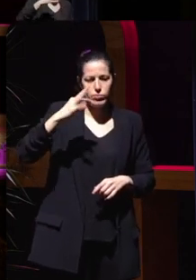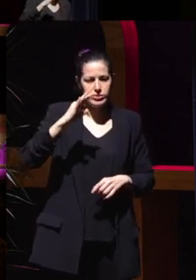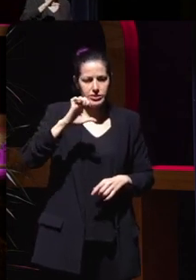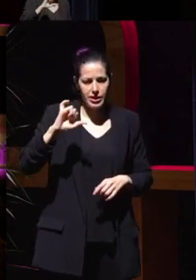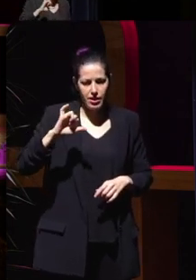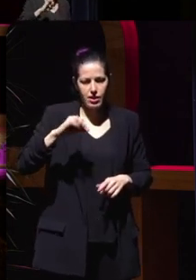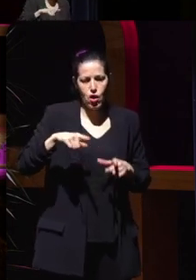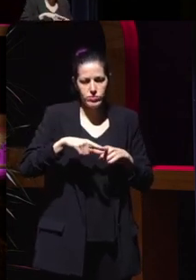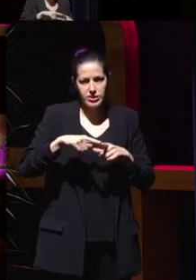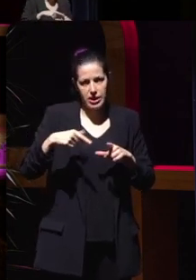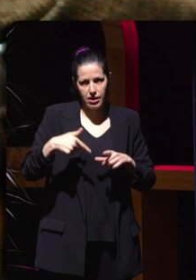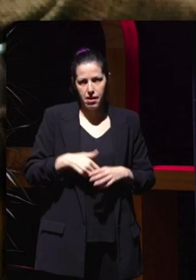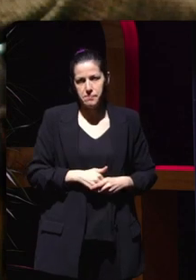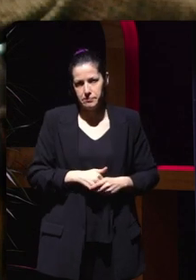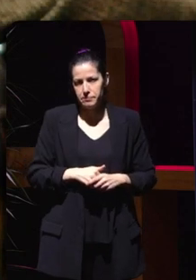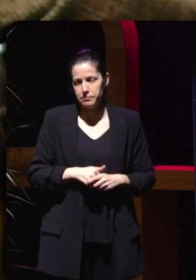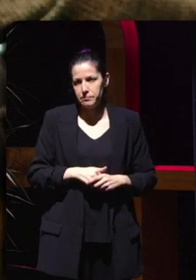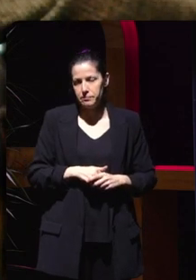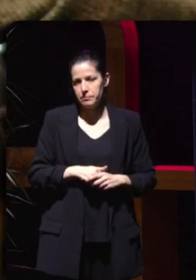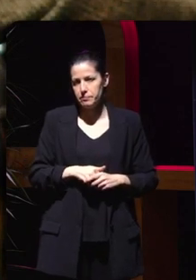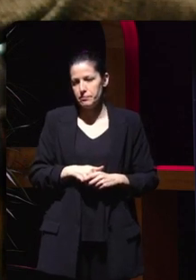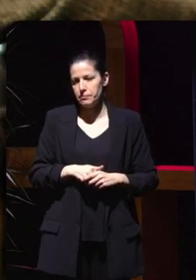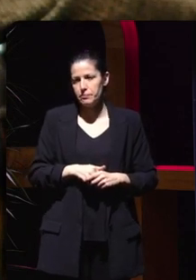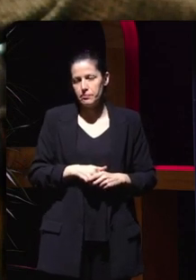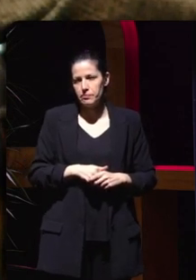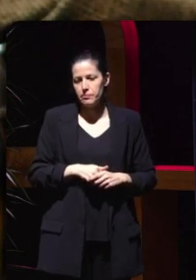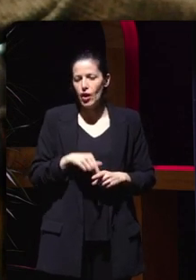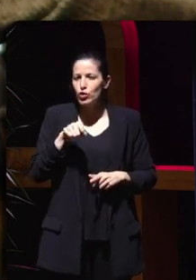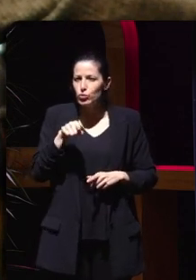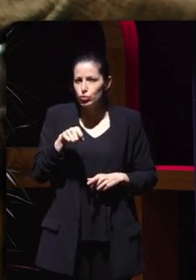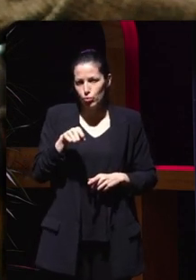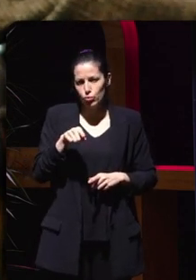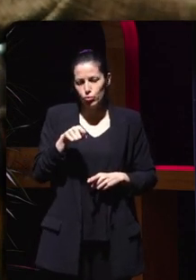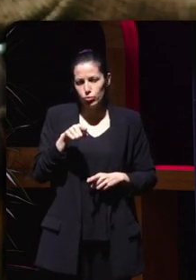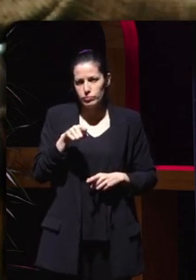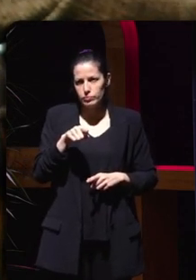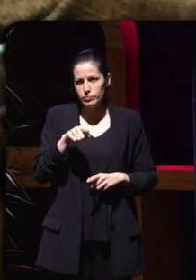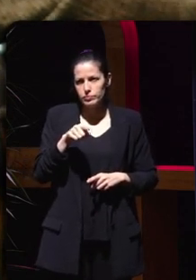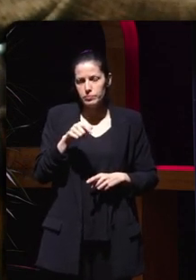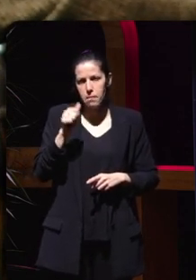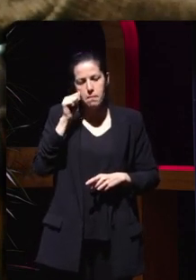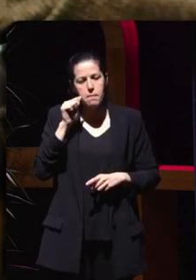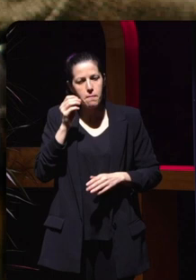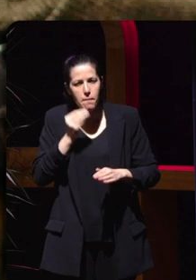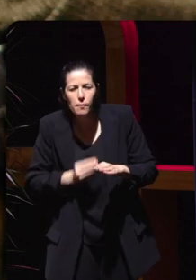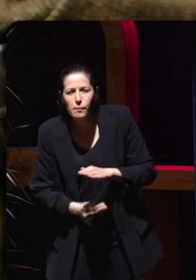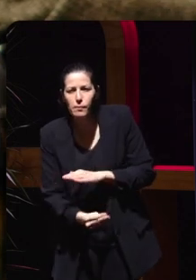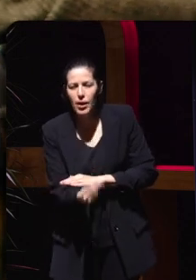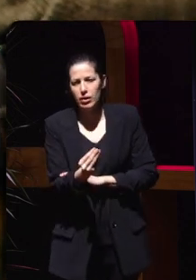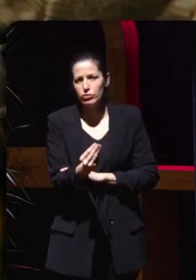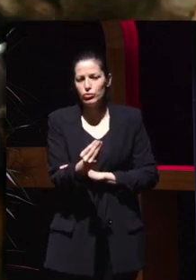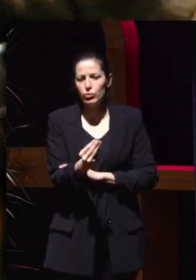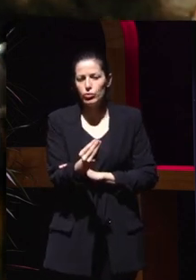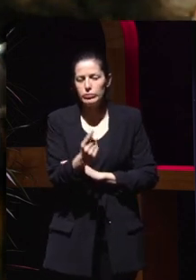quién te ayudo después de eso después de ese parto traumático Cómo cómo saliste